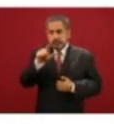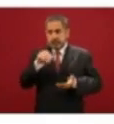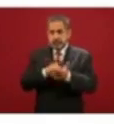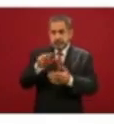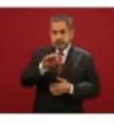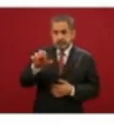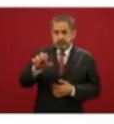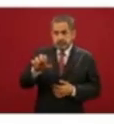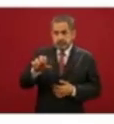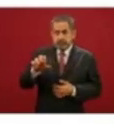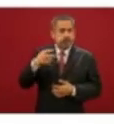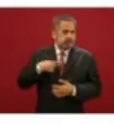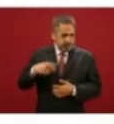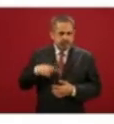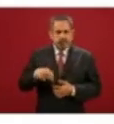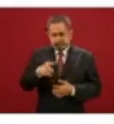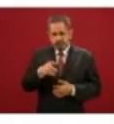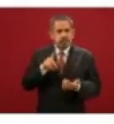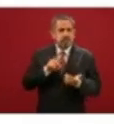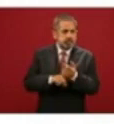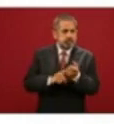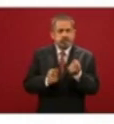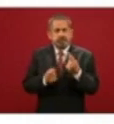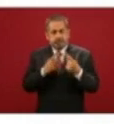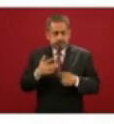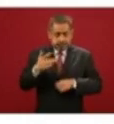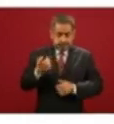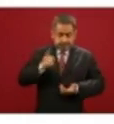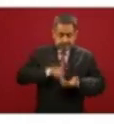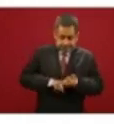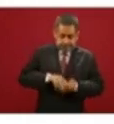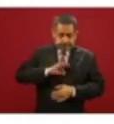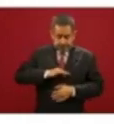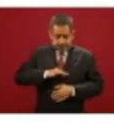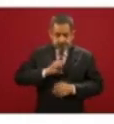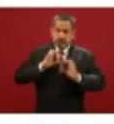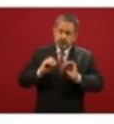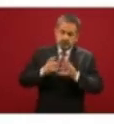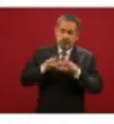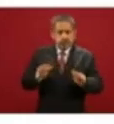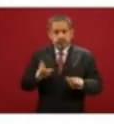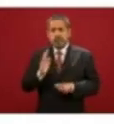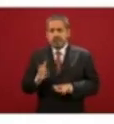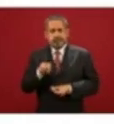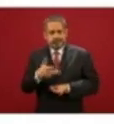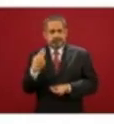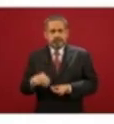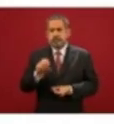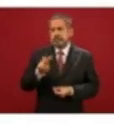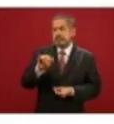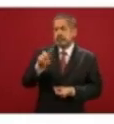167.500 personas que en algún momento tuvieron la enfermedad COVID, la enfermedad por el nuevo coronavirus